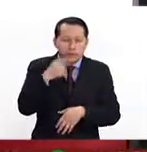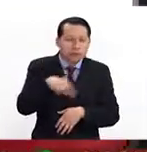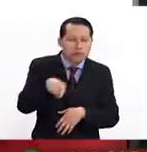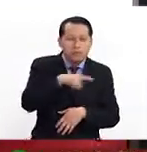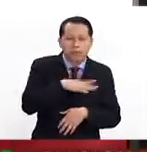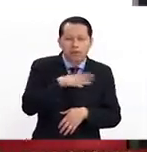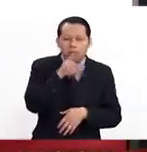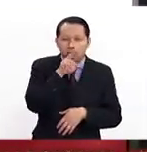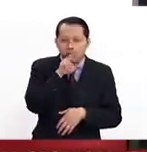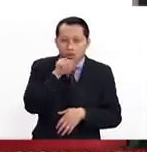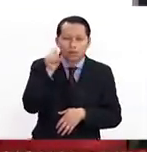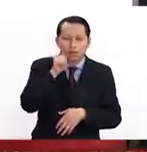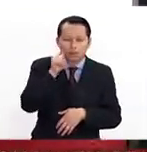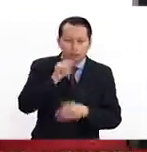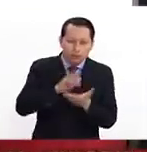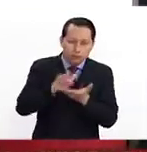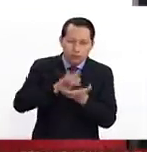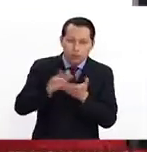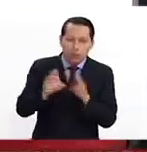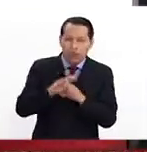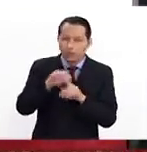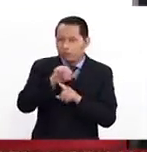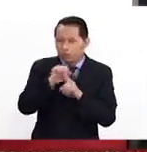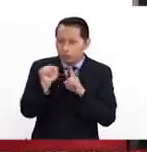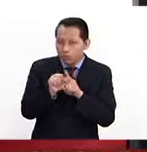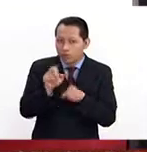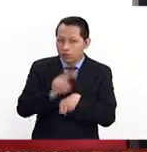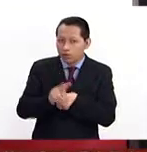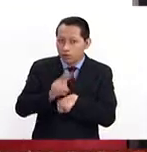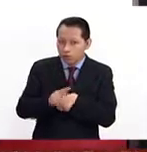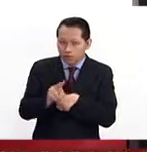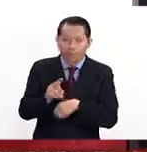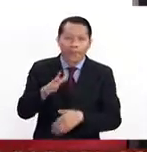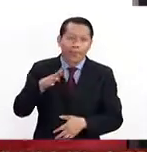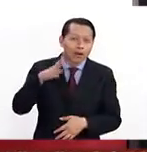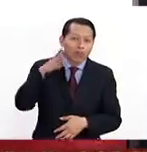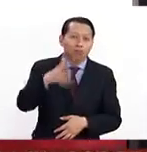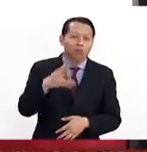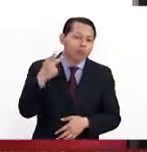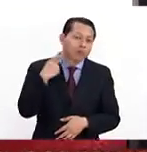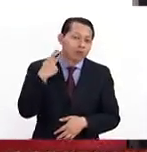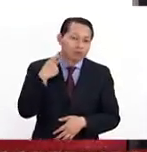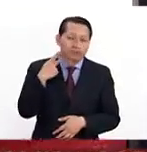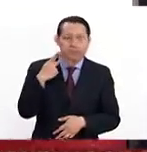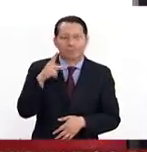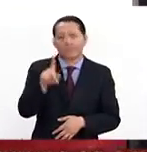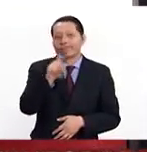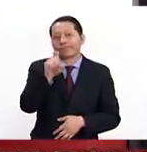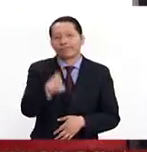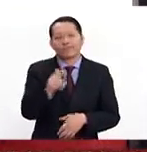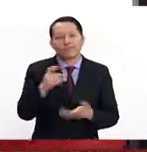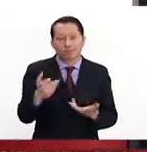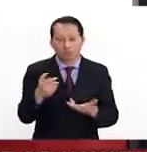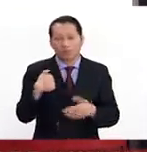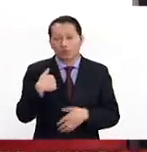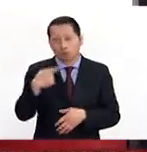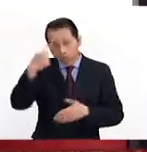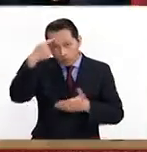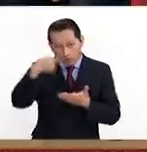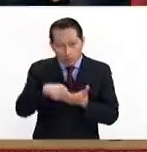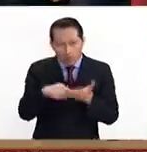y de apoyo a la situación que está viviendo en Venezuela. Con respecto al futuro político, sigue siendo muy incierto. Yo